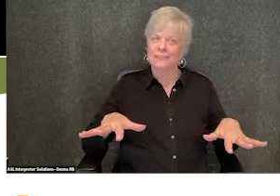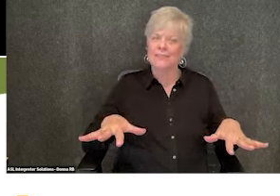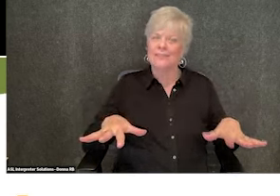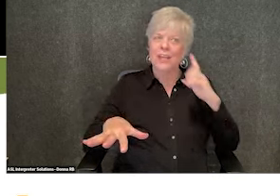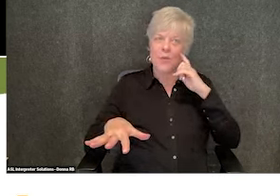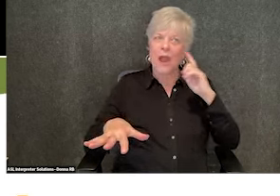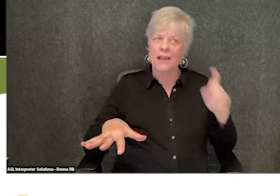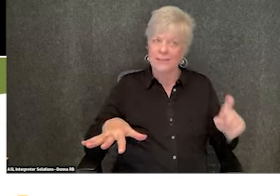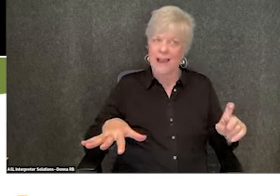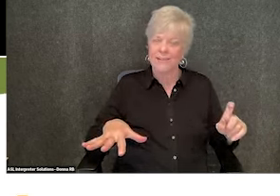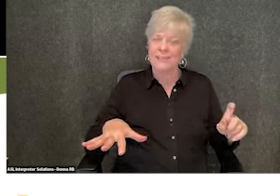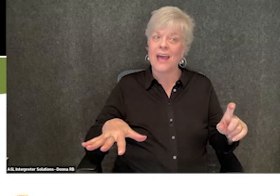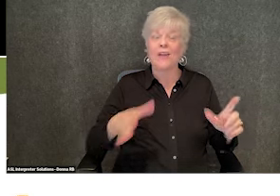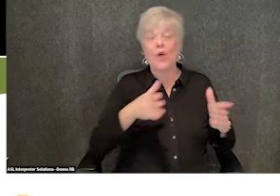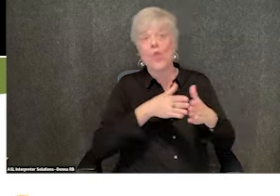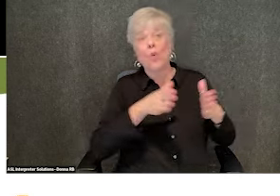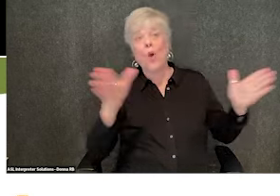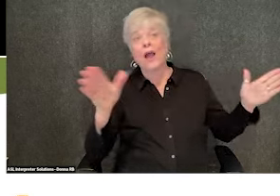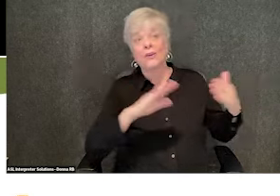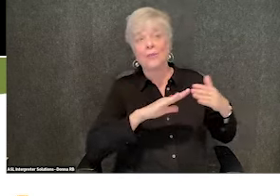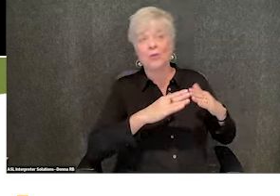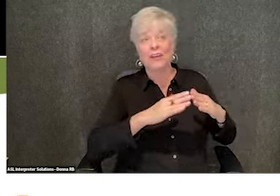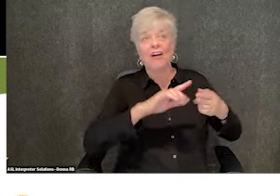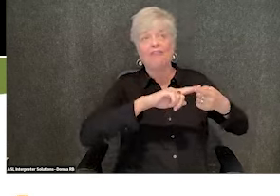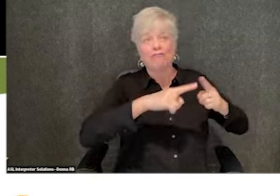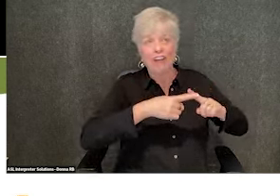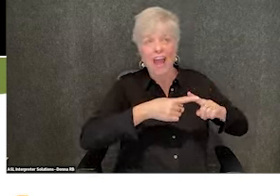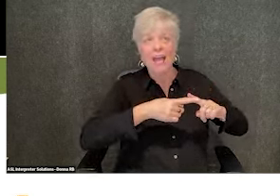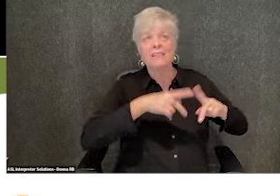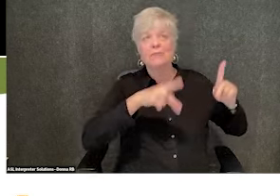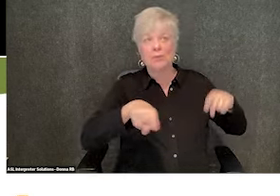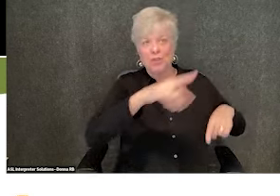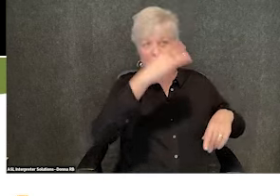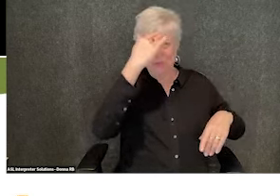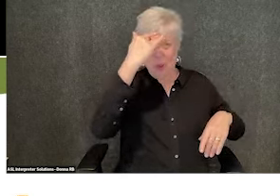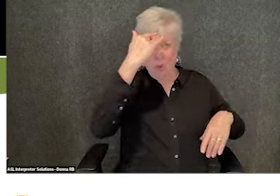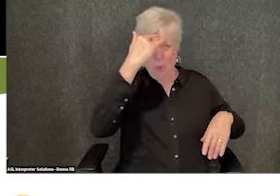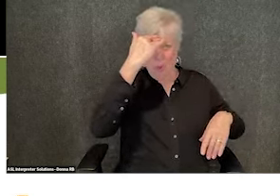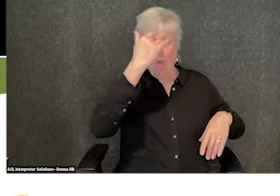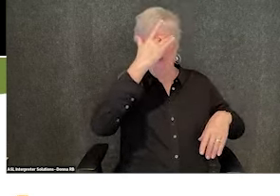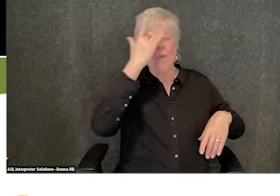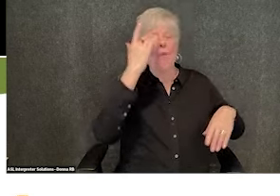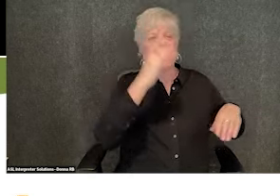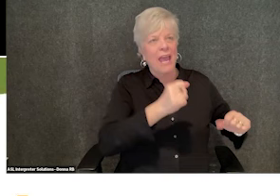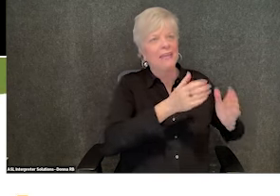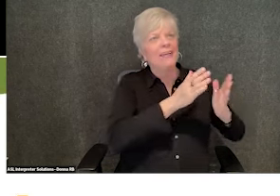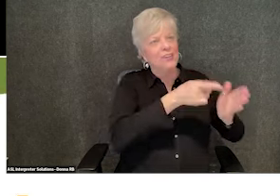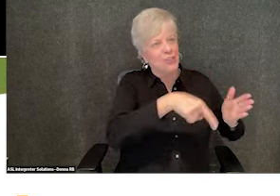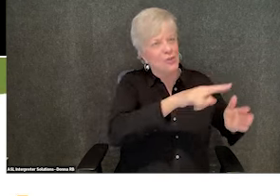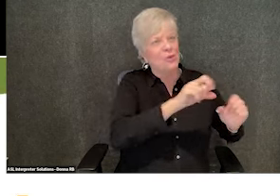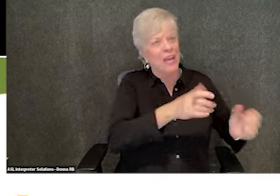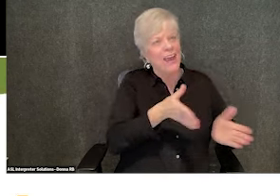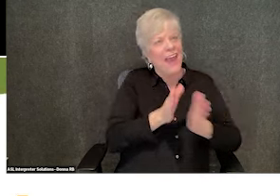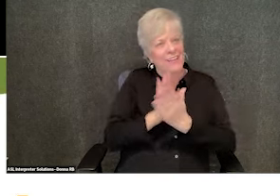realmente son más como familia o más parecidos. Piensan igual o le conocen mejor. Y yo creo que